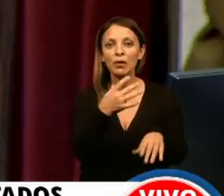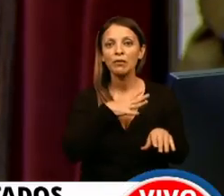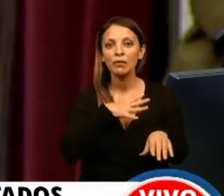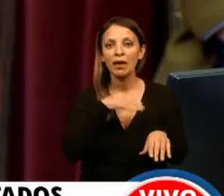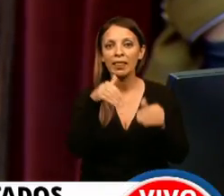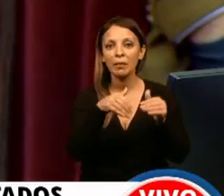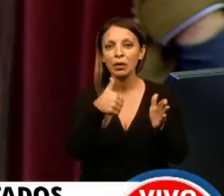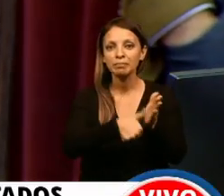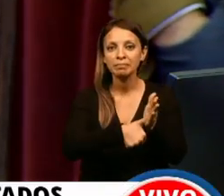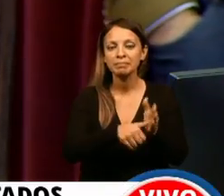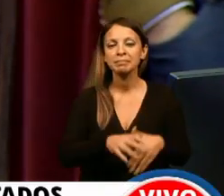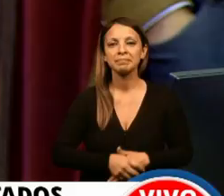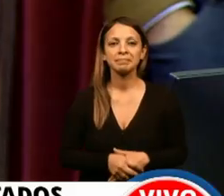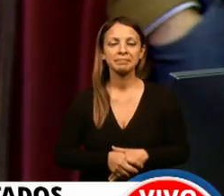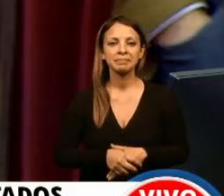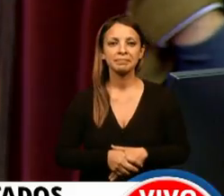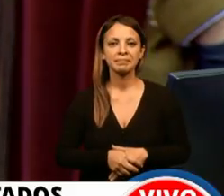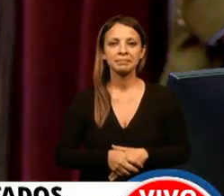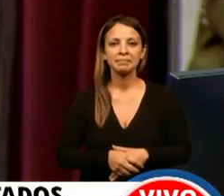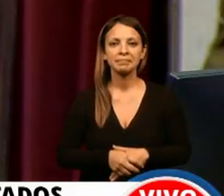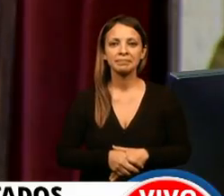voto bueno